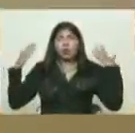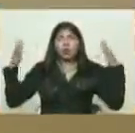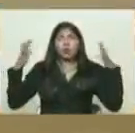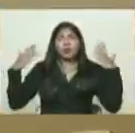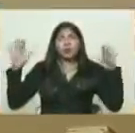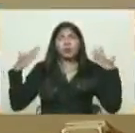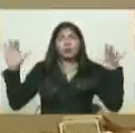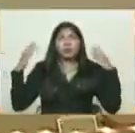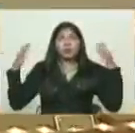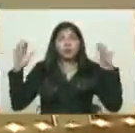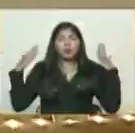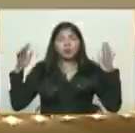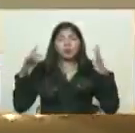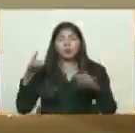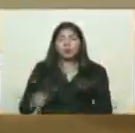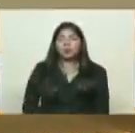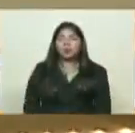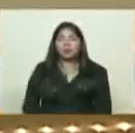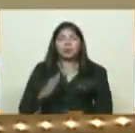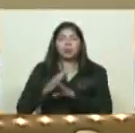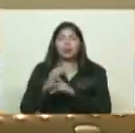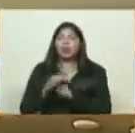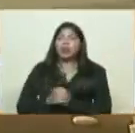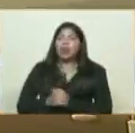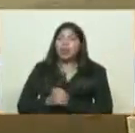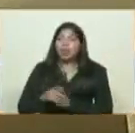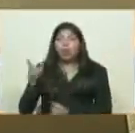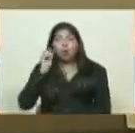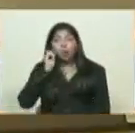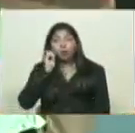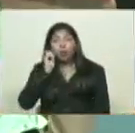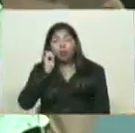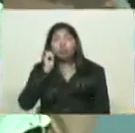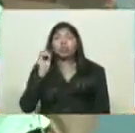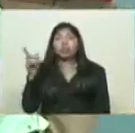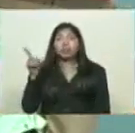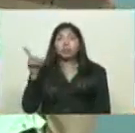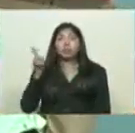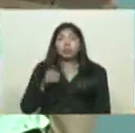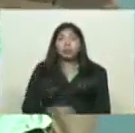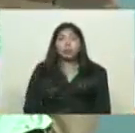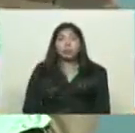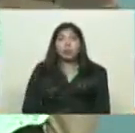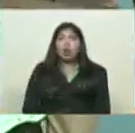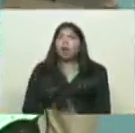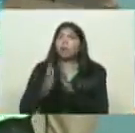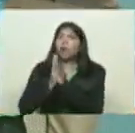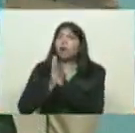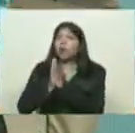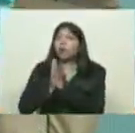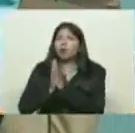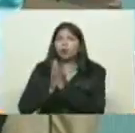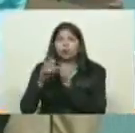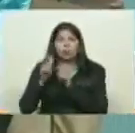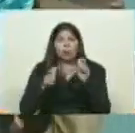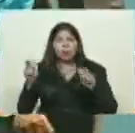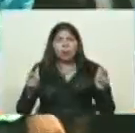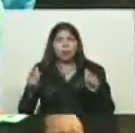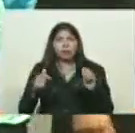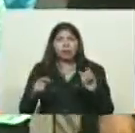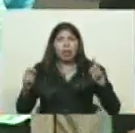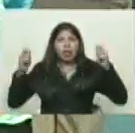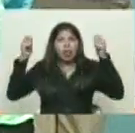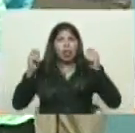Saimar decía una frase bien importante. Les pedimos a los muchachos brigadistas del movimiento Somos Venezuela que alcen ese